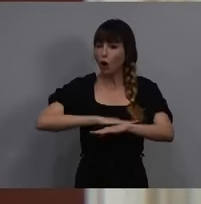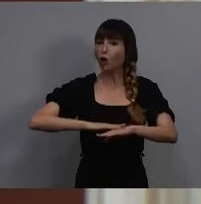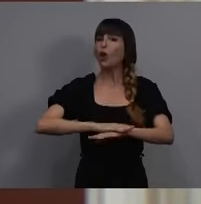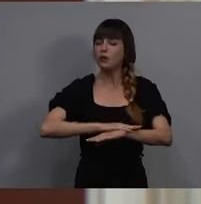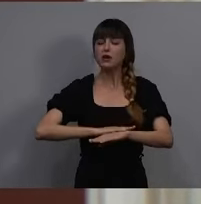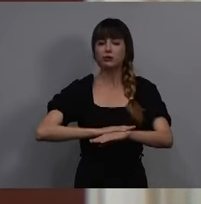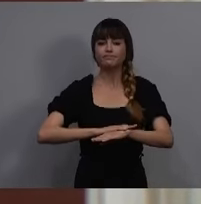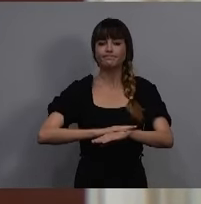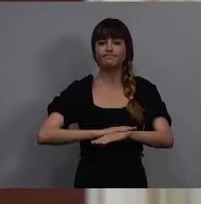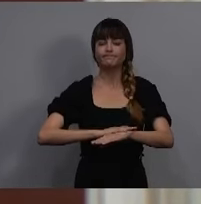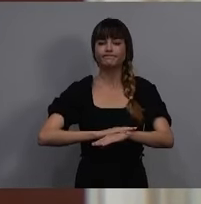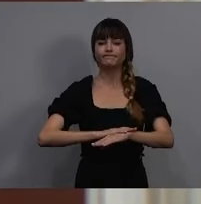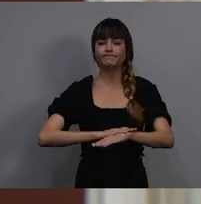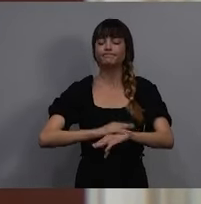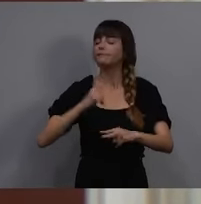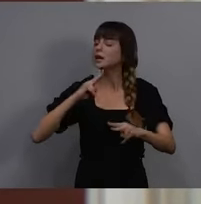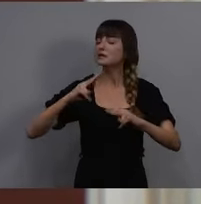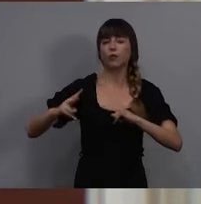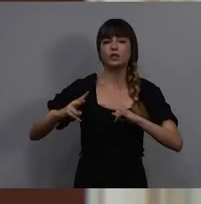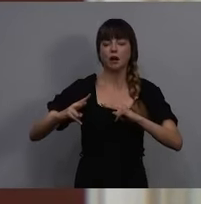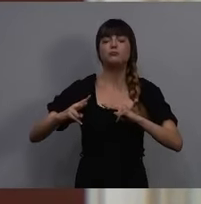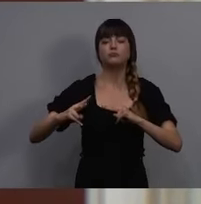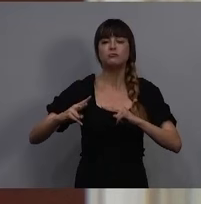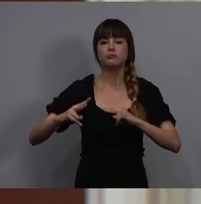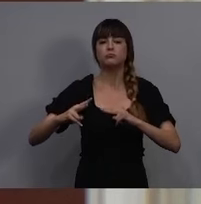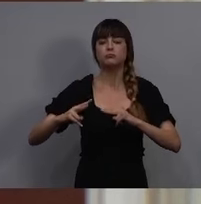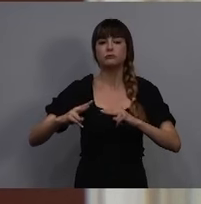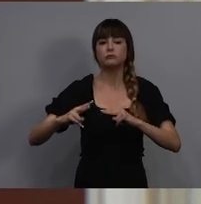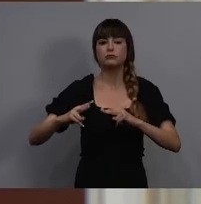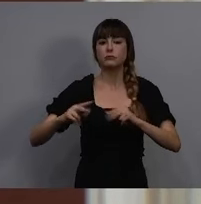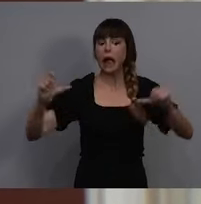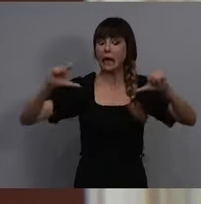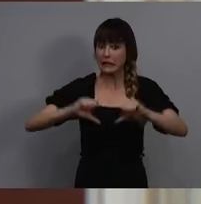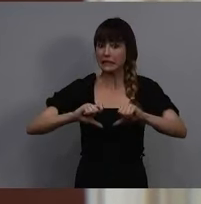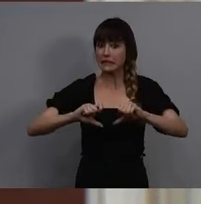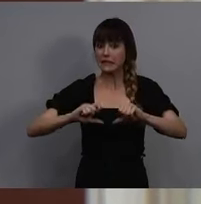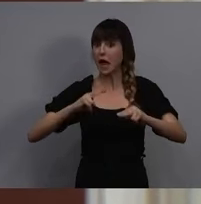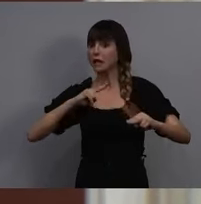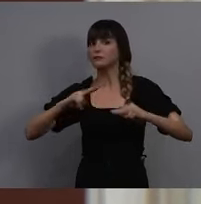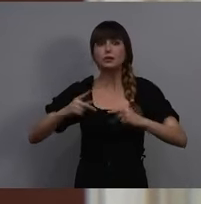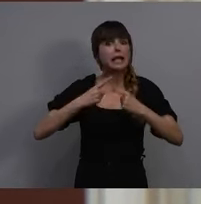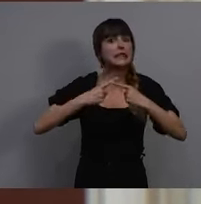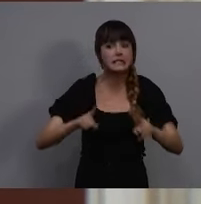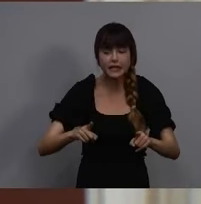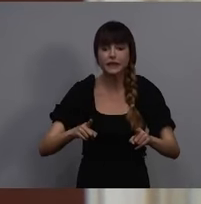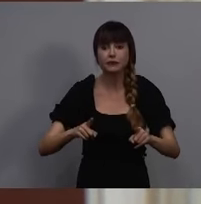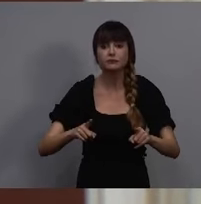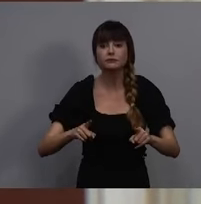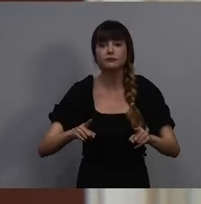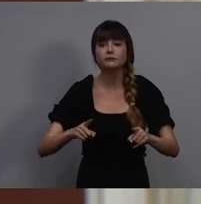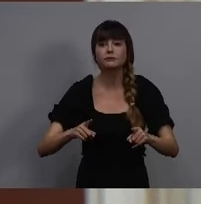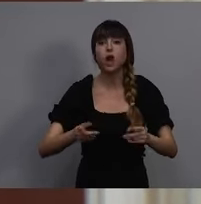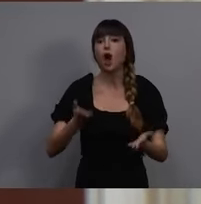consecuencia a esas respuestas una una a esas crisis una respuesta totalmente distinta a la dada por el